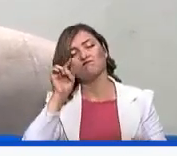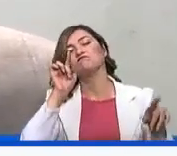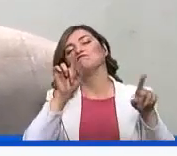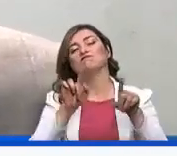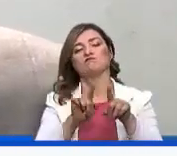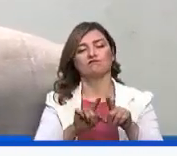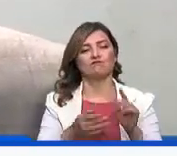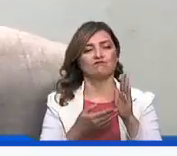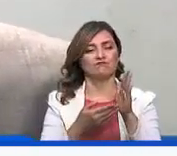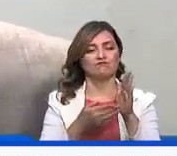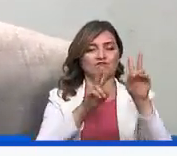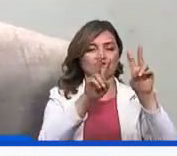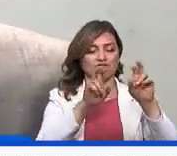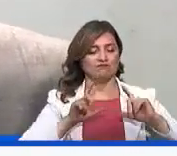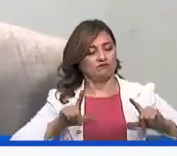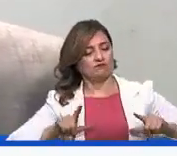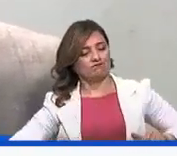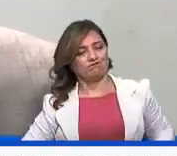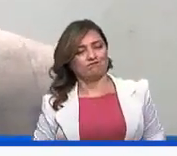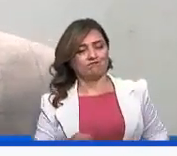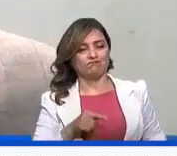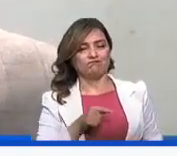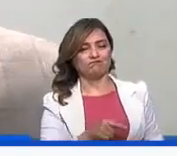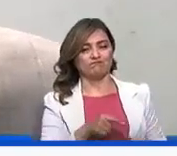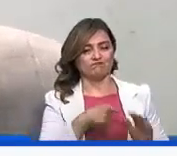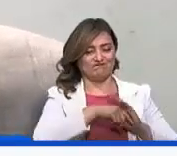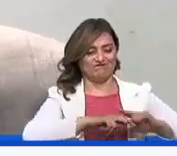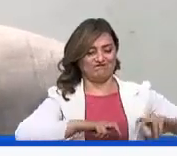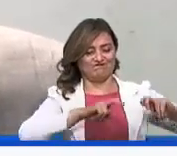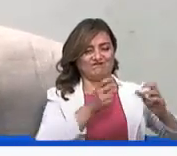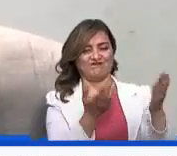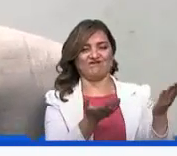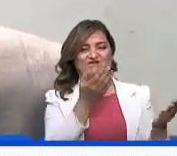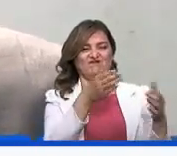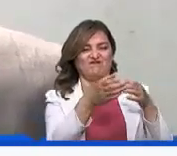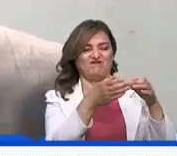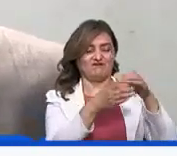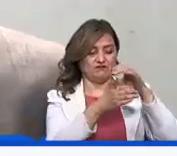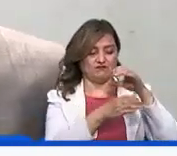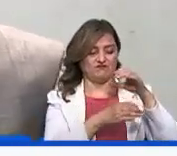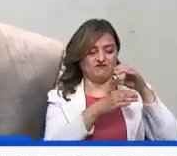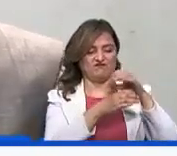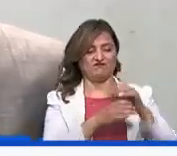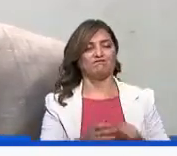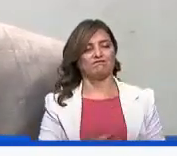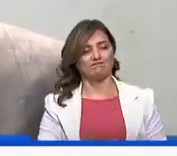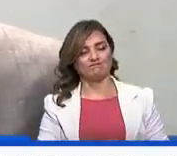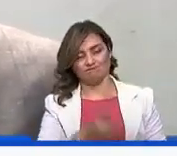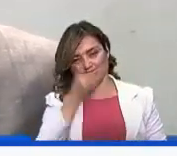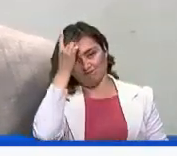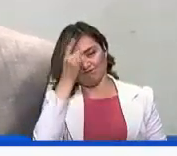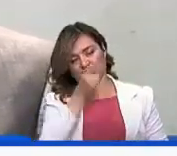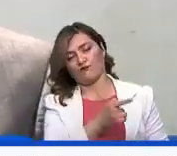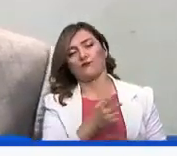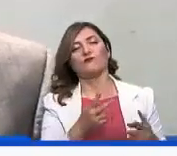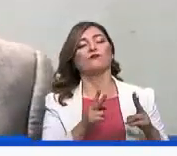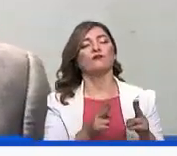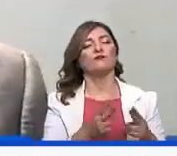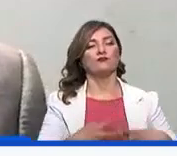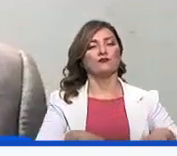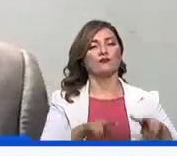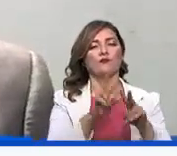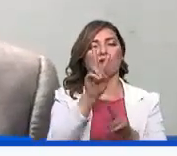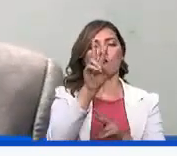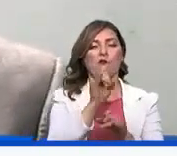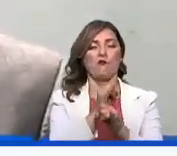porque en el tema de salud esa deuda tiene que ser auditada. Estamos buscando los mecanismos para que esa deuda sea del mismo valor entre las